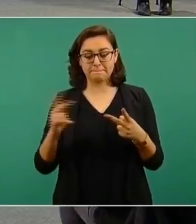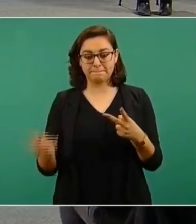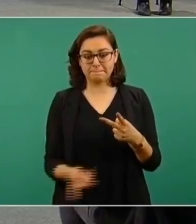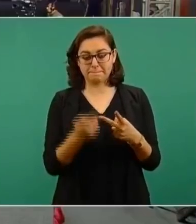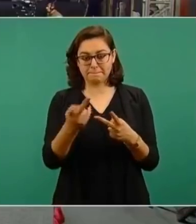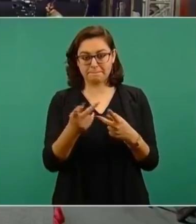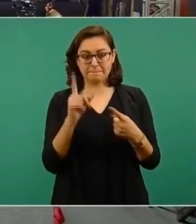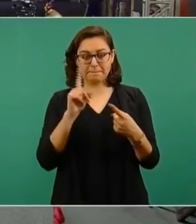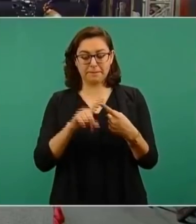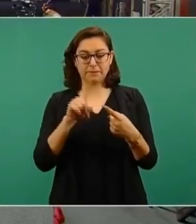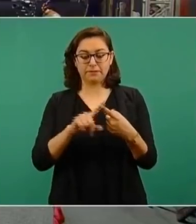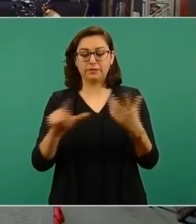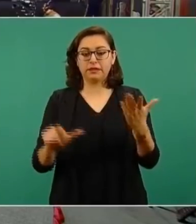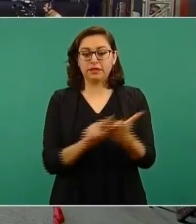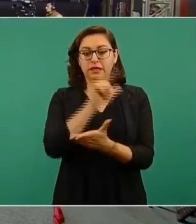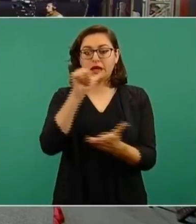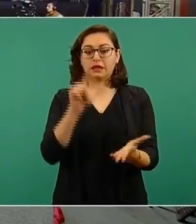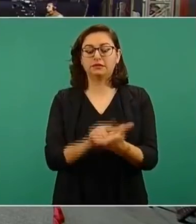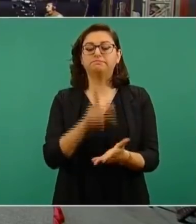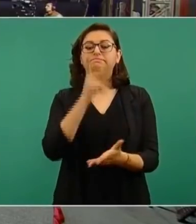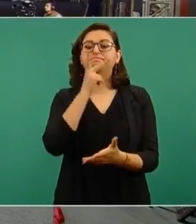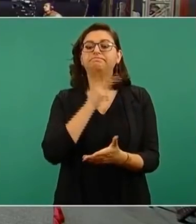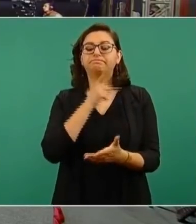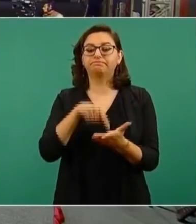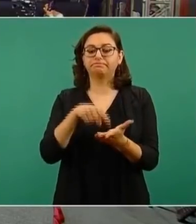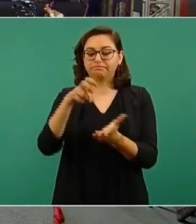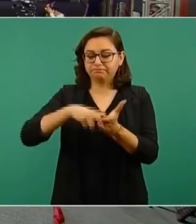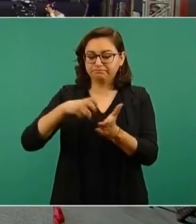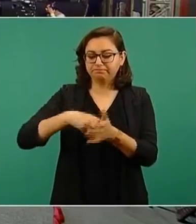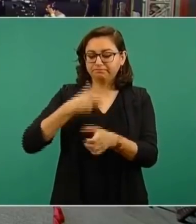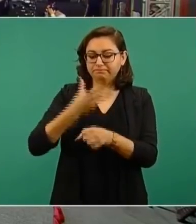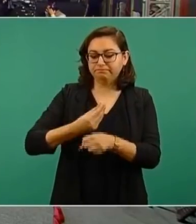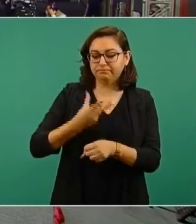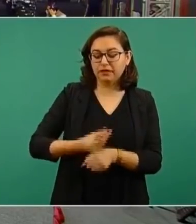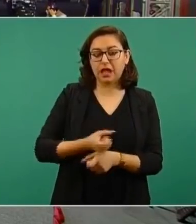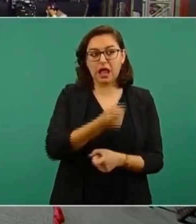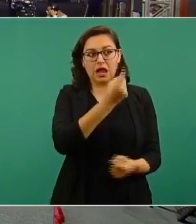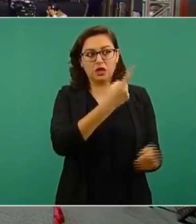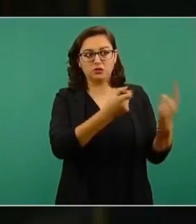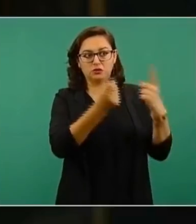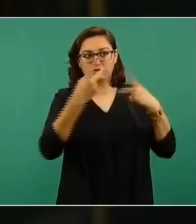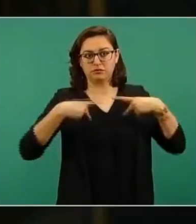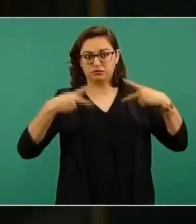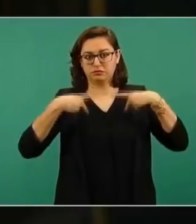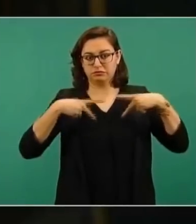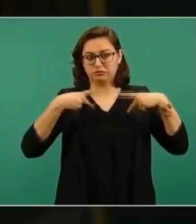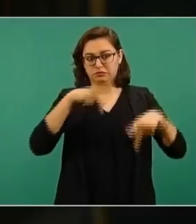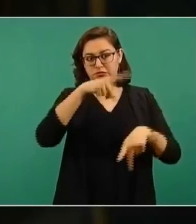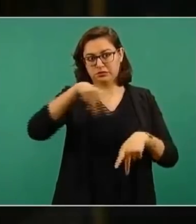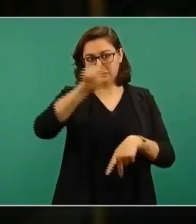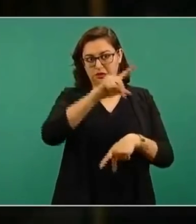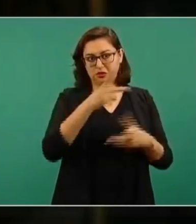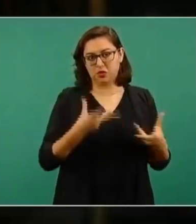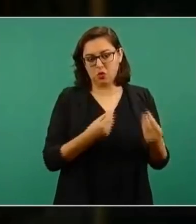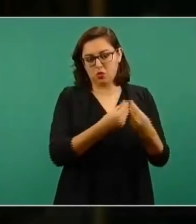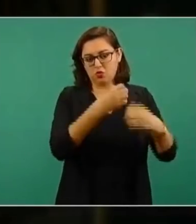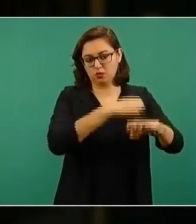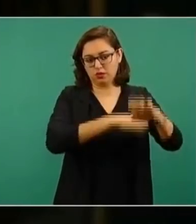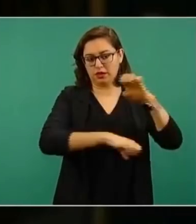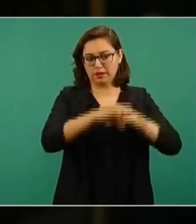de reforma a la ley de hidrocarburos, algunos involucrados en el sector consultores que están evidentemente con las